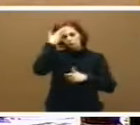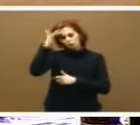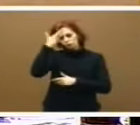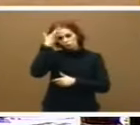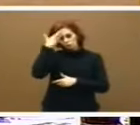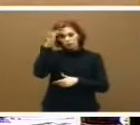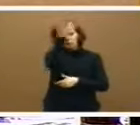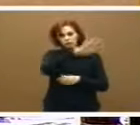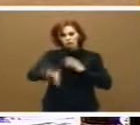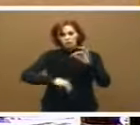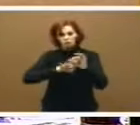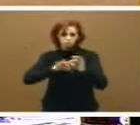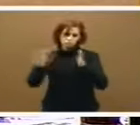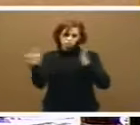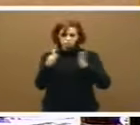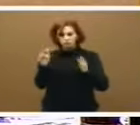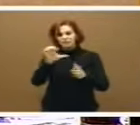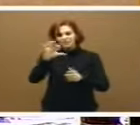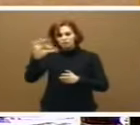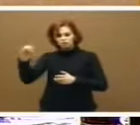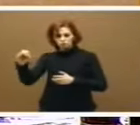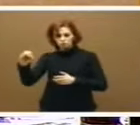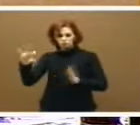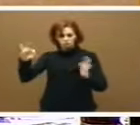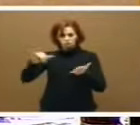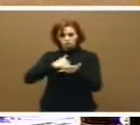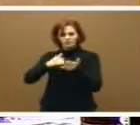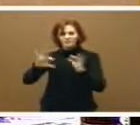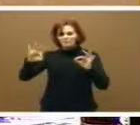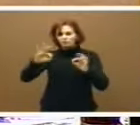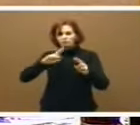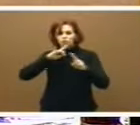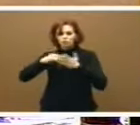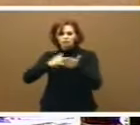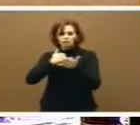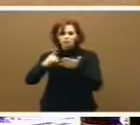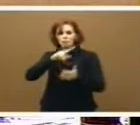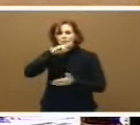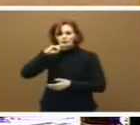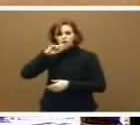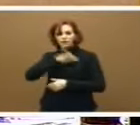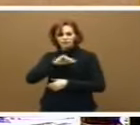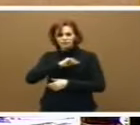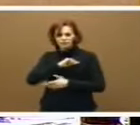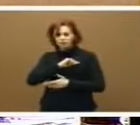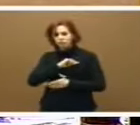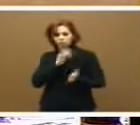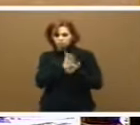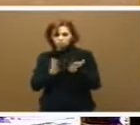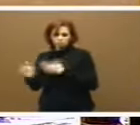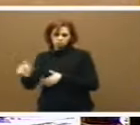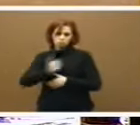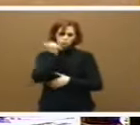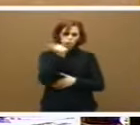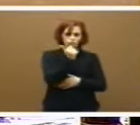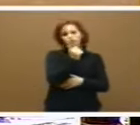en todo el ciclo de la ESO de la materia específica a valores éticos, como alternativa a la asignatura de religión y a presentar a los